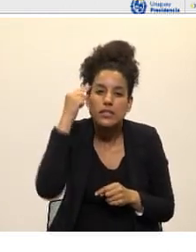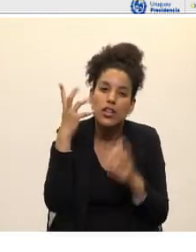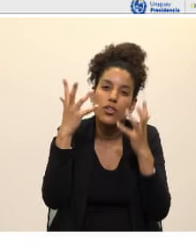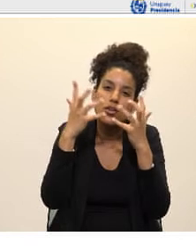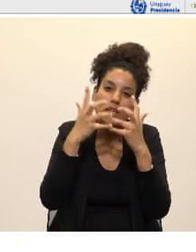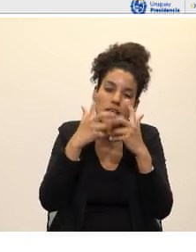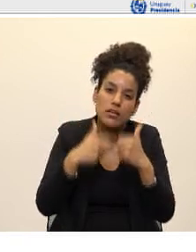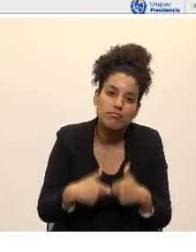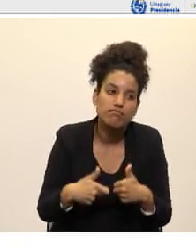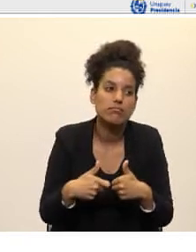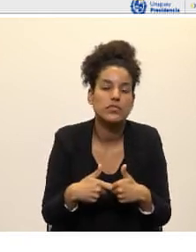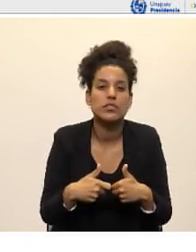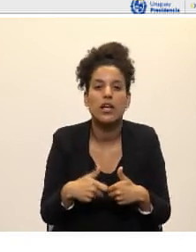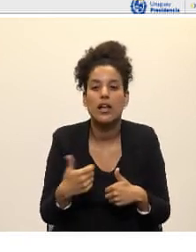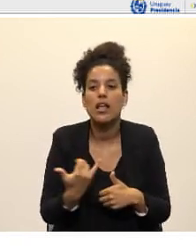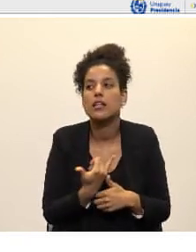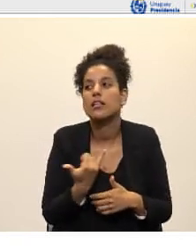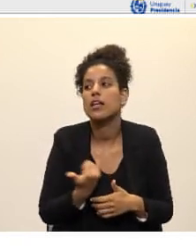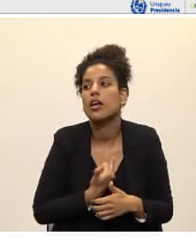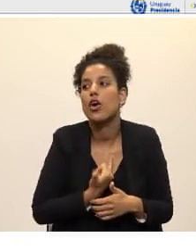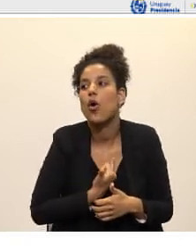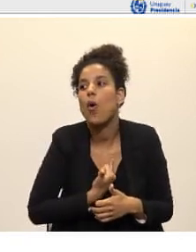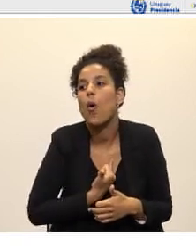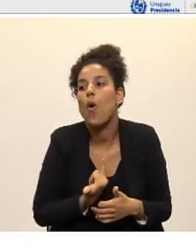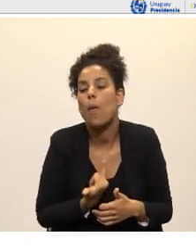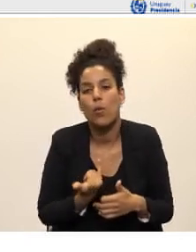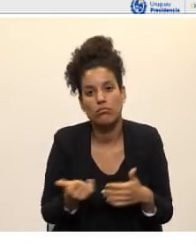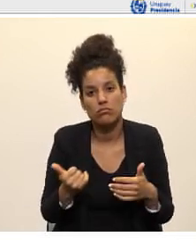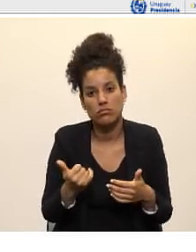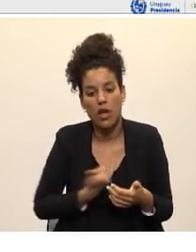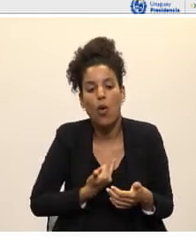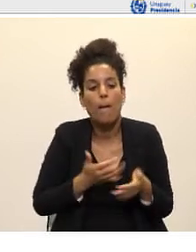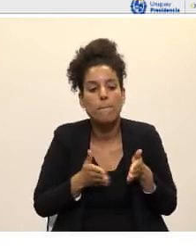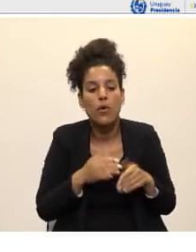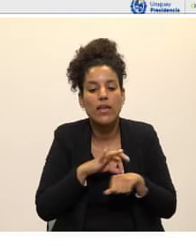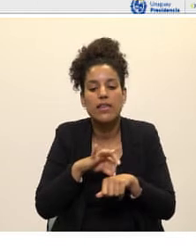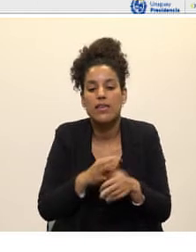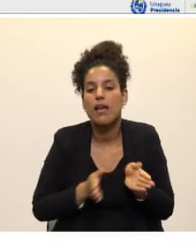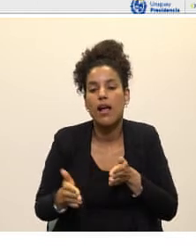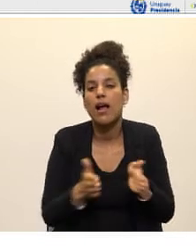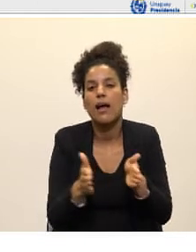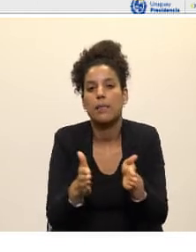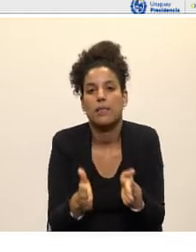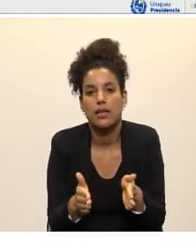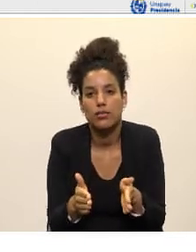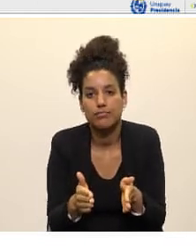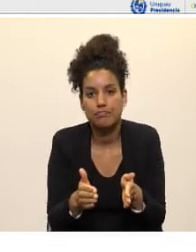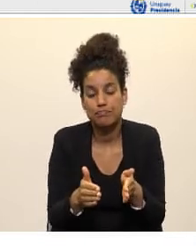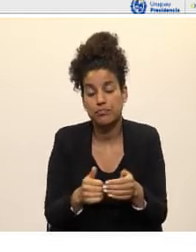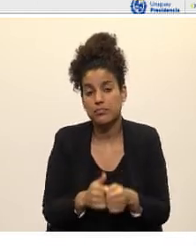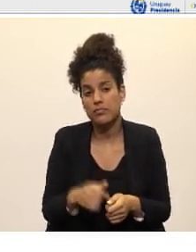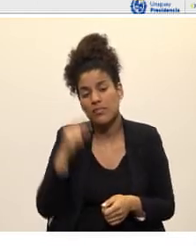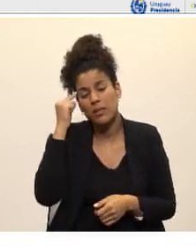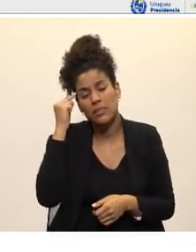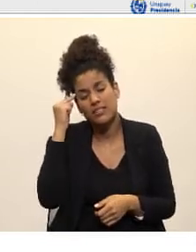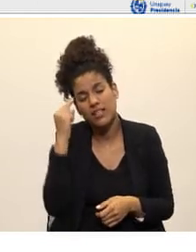cómo va a ser, o sea, este cómo, en definitiva, ¿no? Esta hoja de ruta que tiene que estar pensada desde distintos